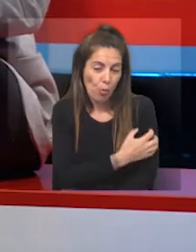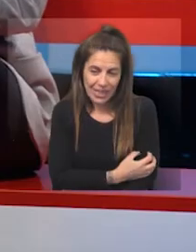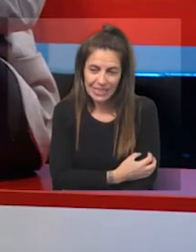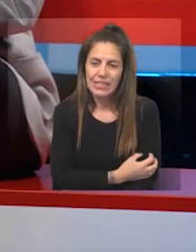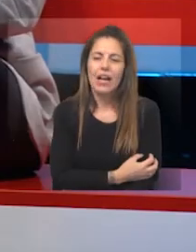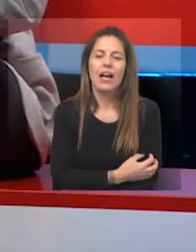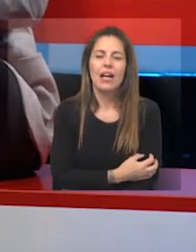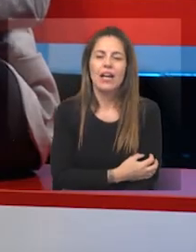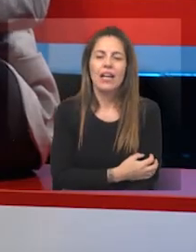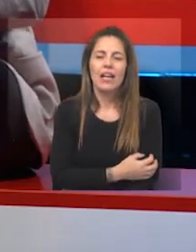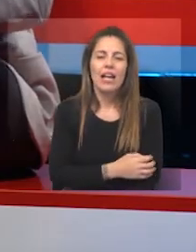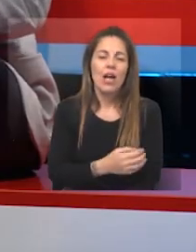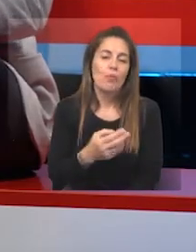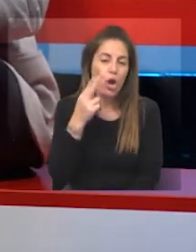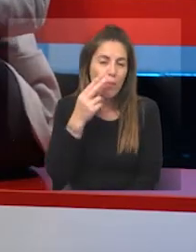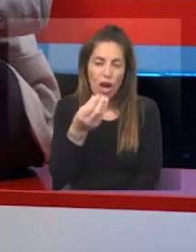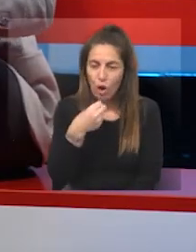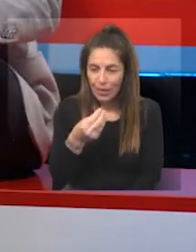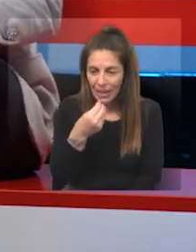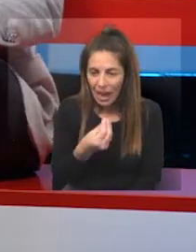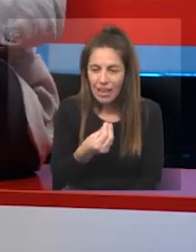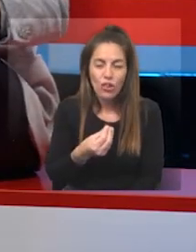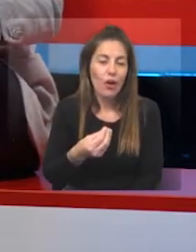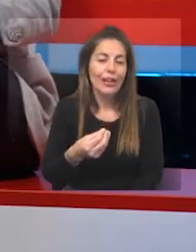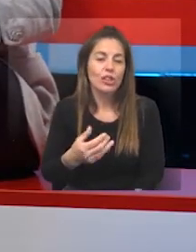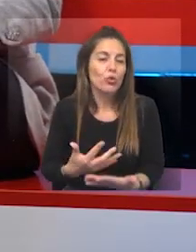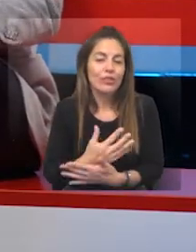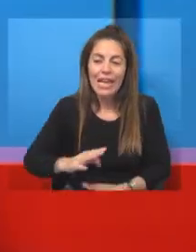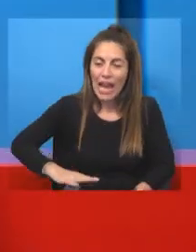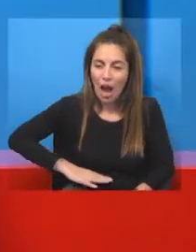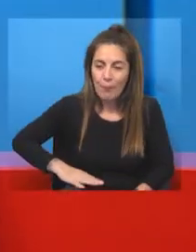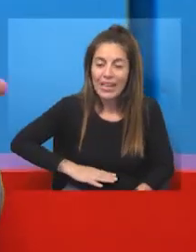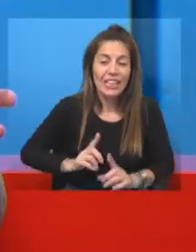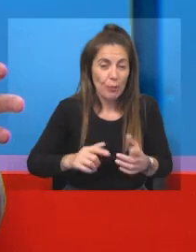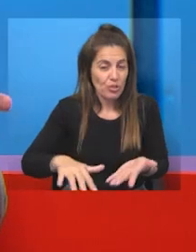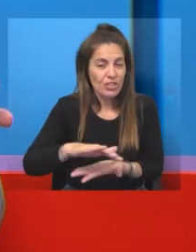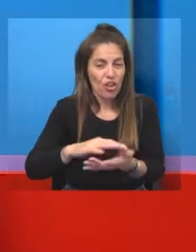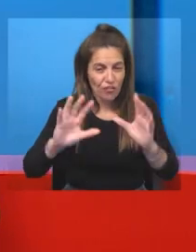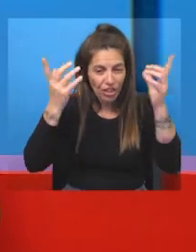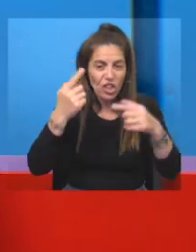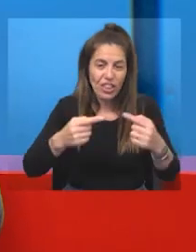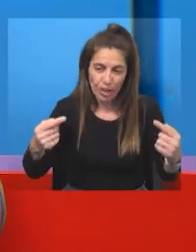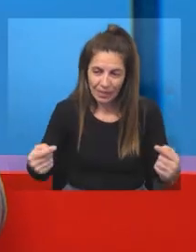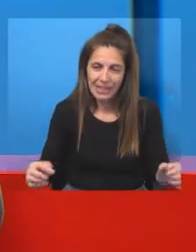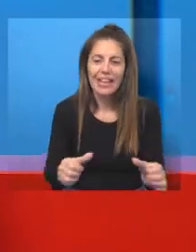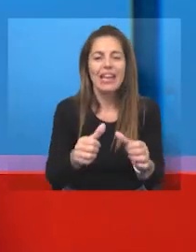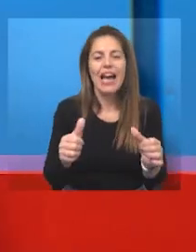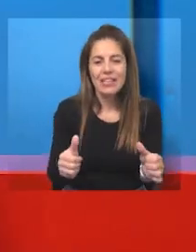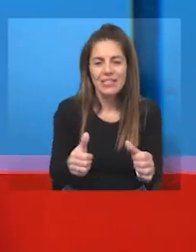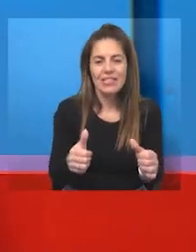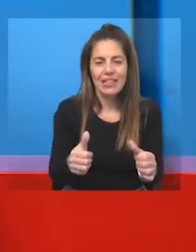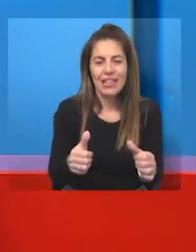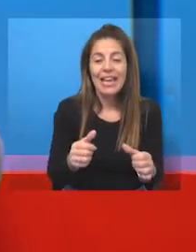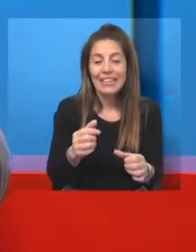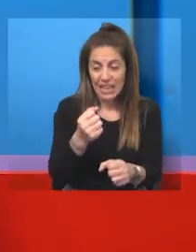eh la insuficiencia alimentaria o pasar hambre básicamente que es una situación de violencia también son varios determinantes que el y el